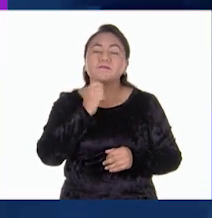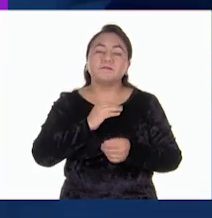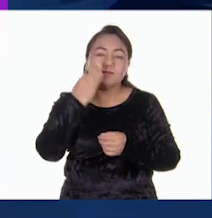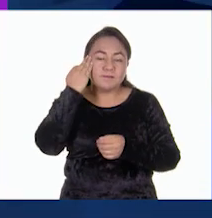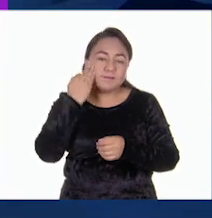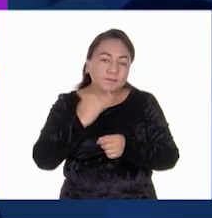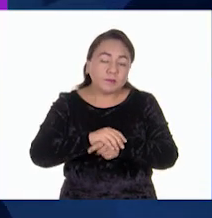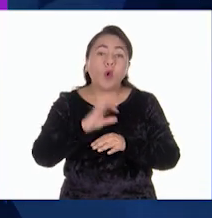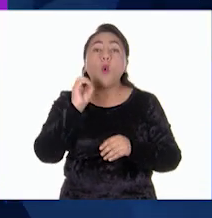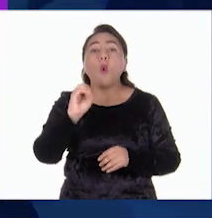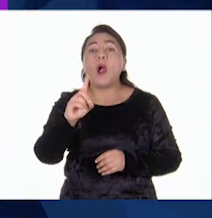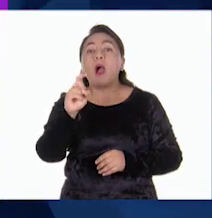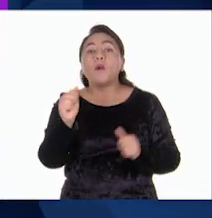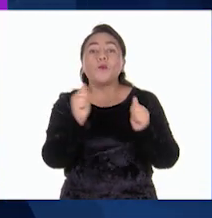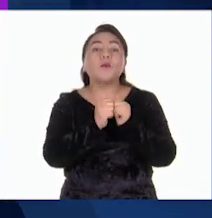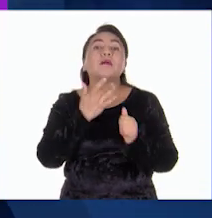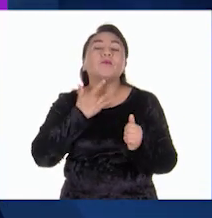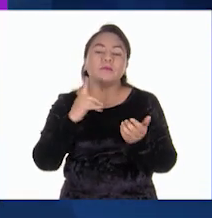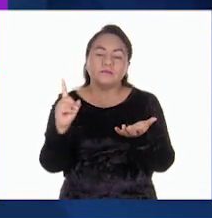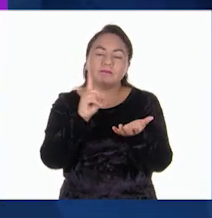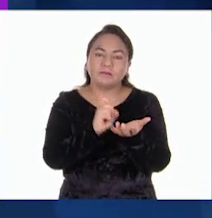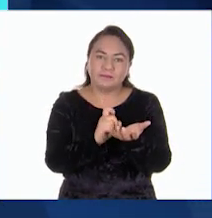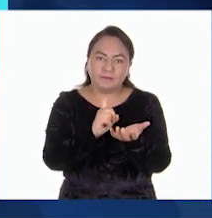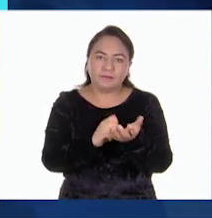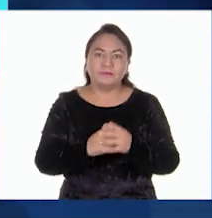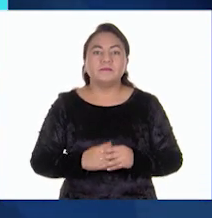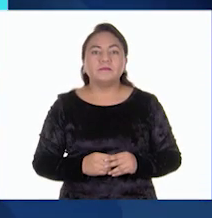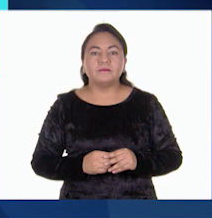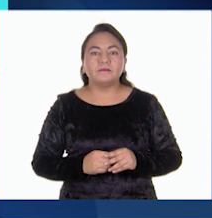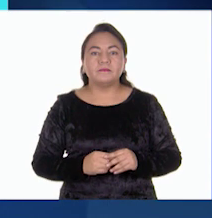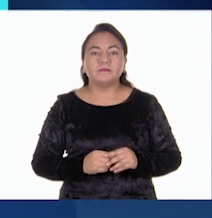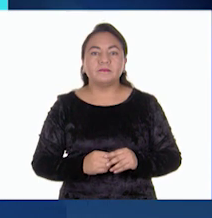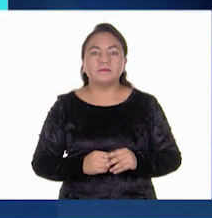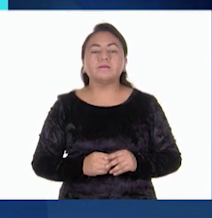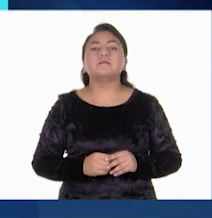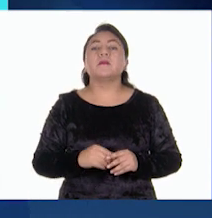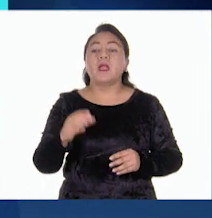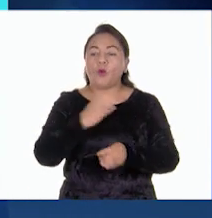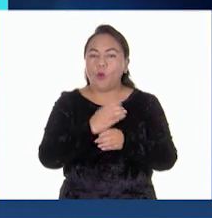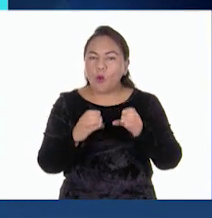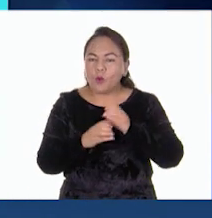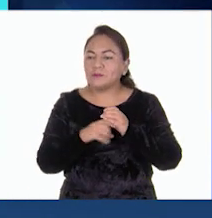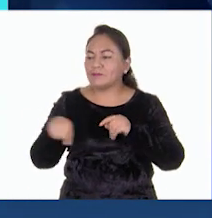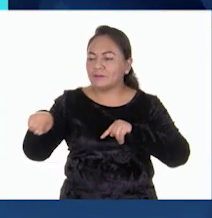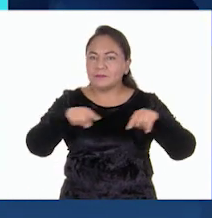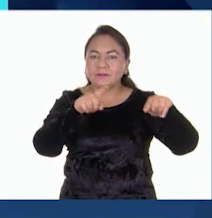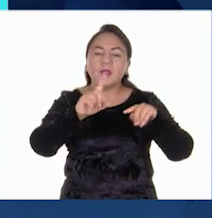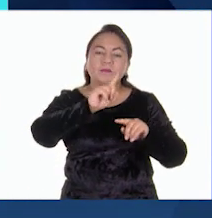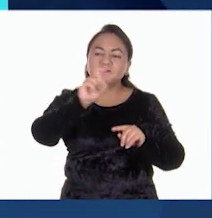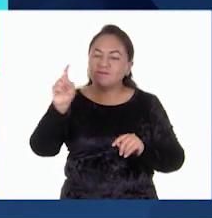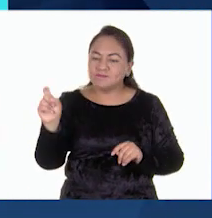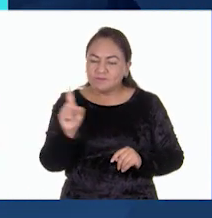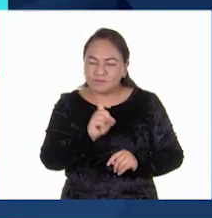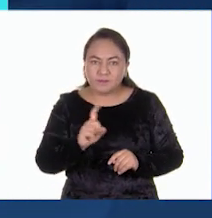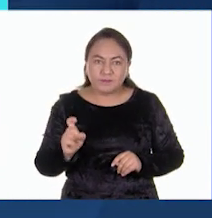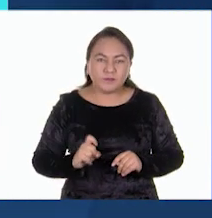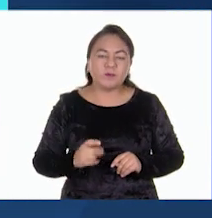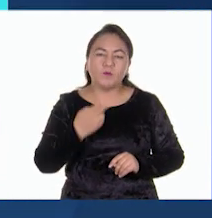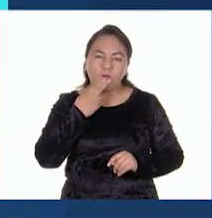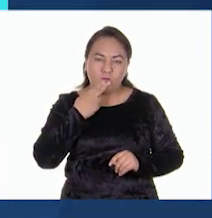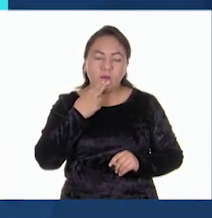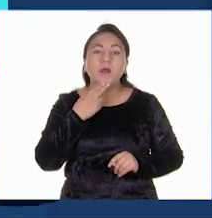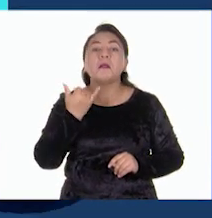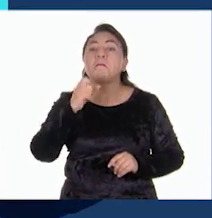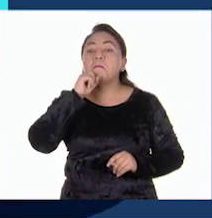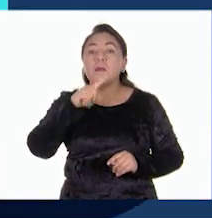aplica desinfectante a base de agua y alcohol. Desinfecta las superficies de los objetos que más utilizas. También